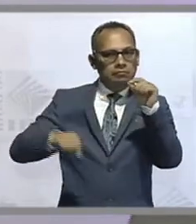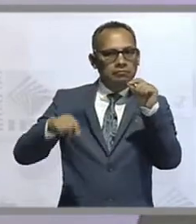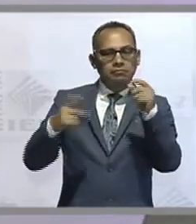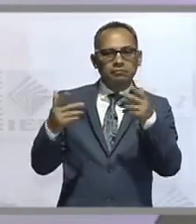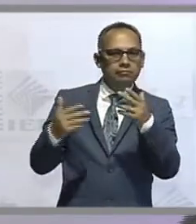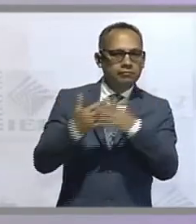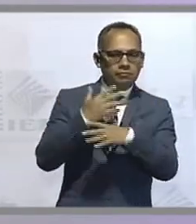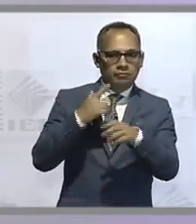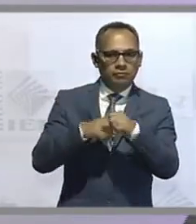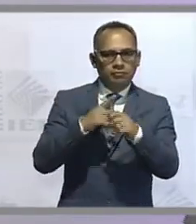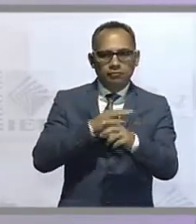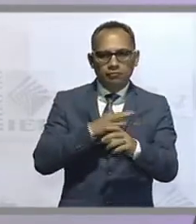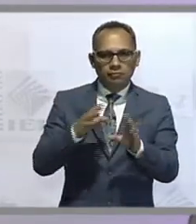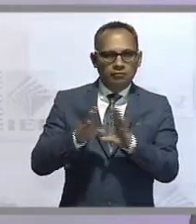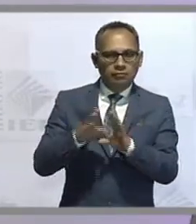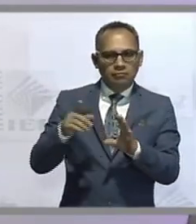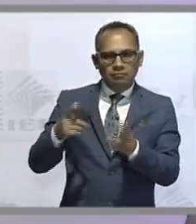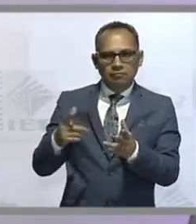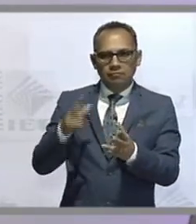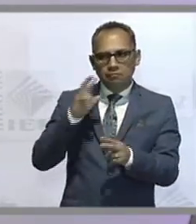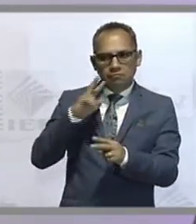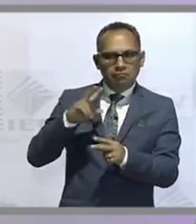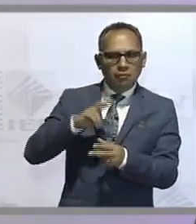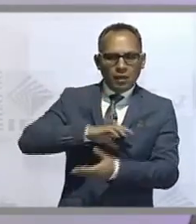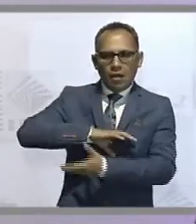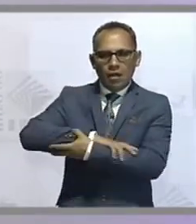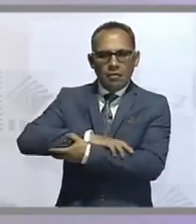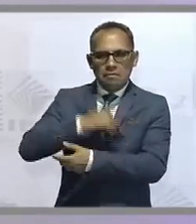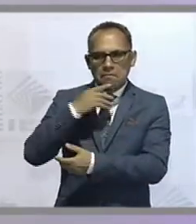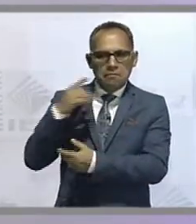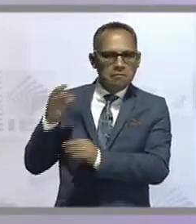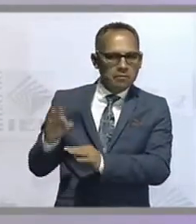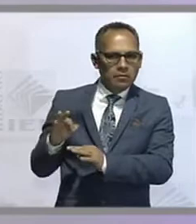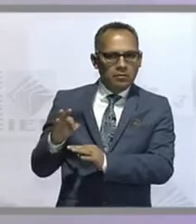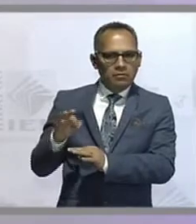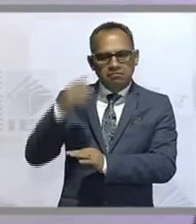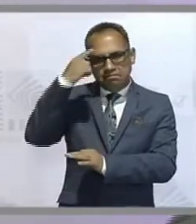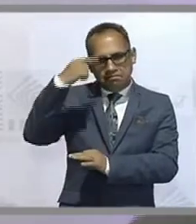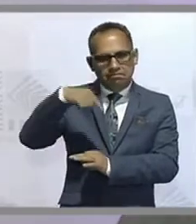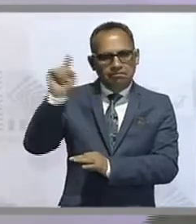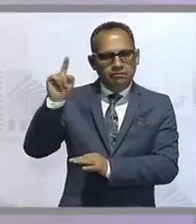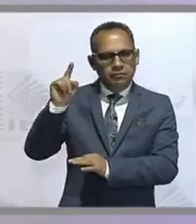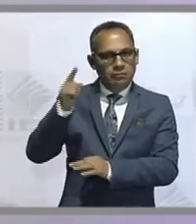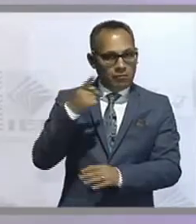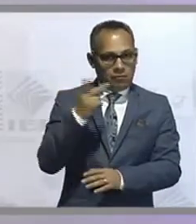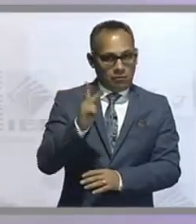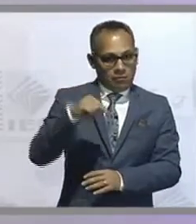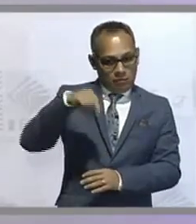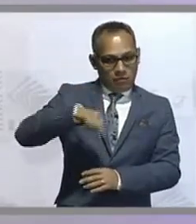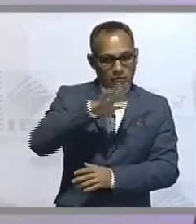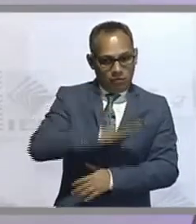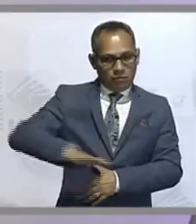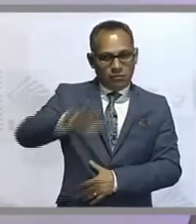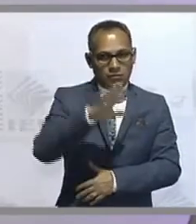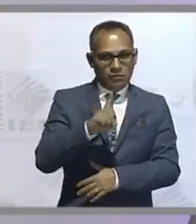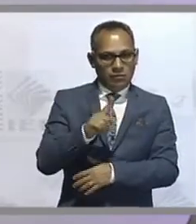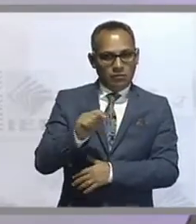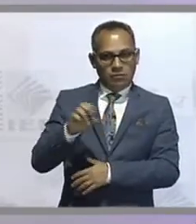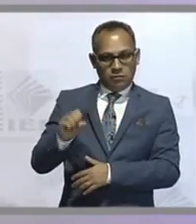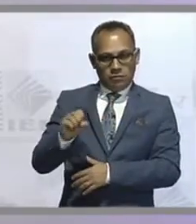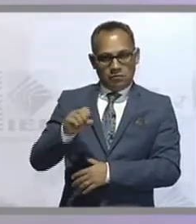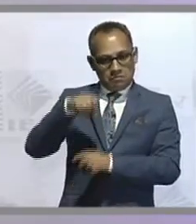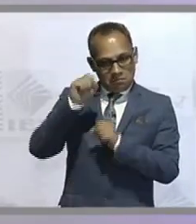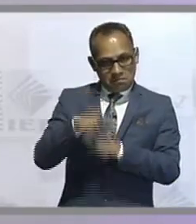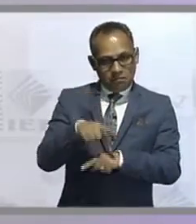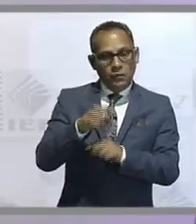por nuestros partidos o por nuestras coaliciones lo cierto es que en nuestro distrito y en nuestro estado ya han estado